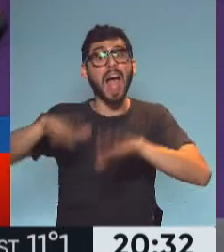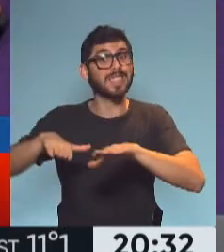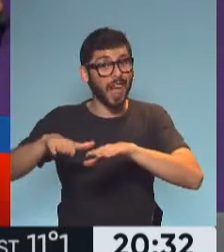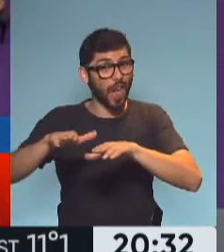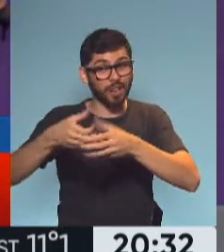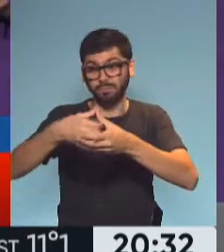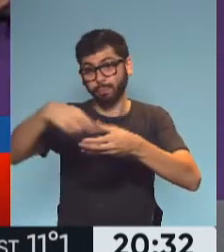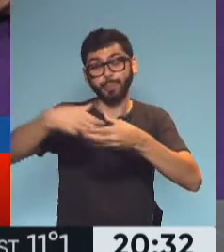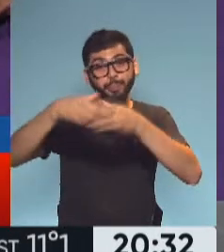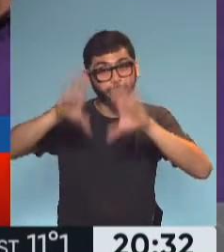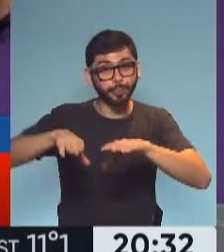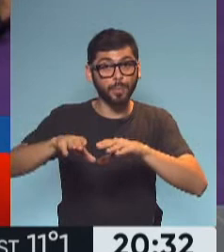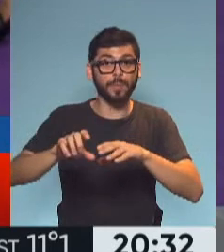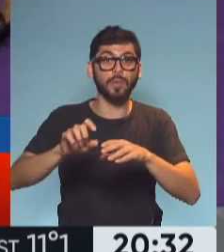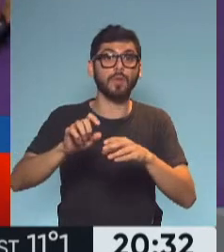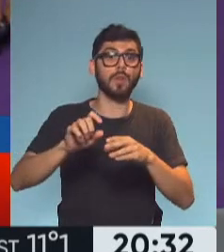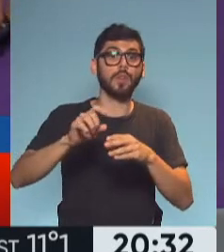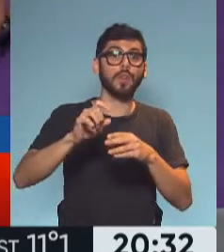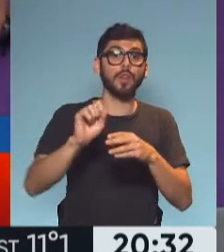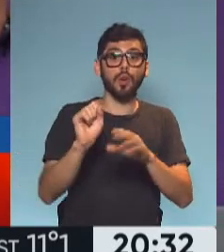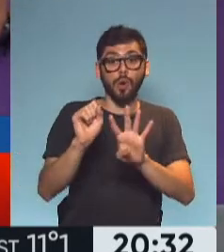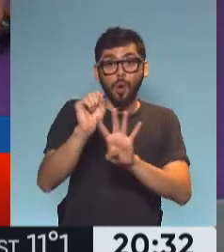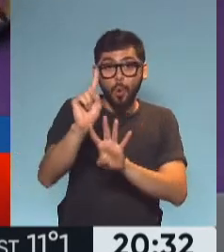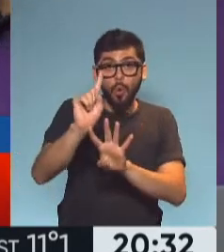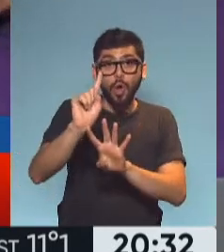¿sí? Del 1 al